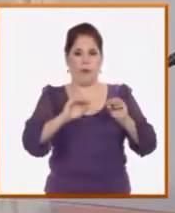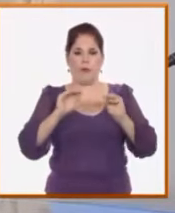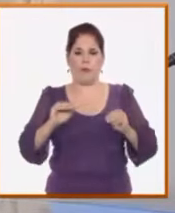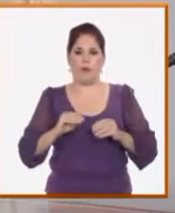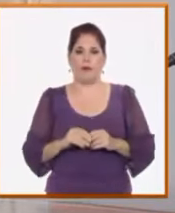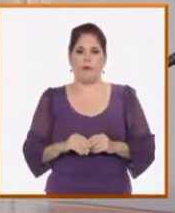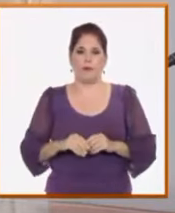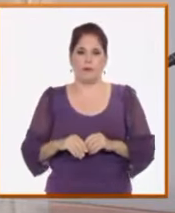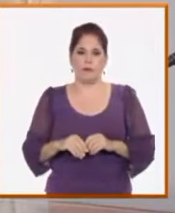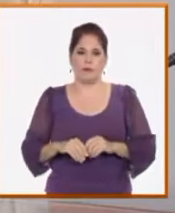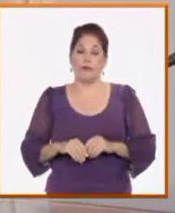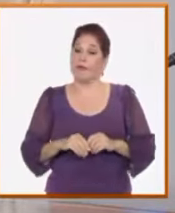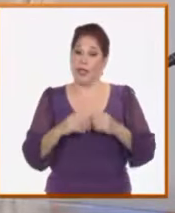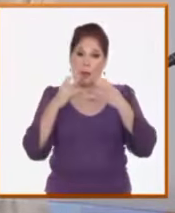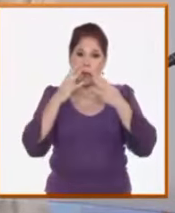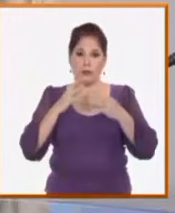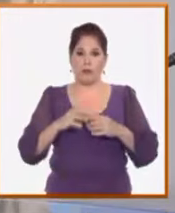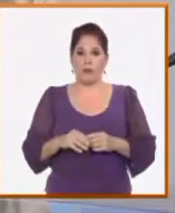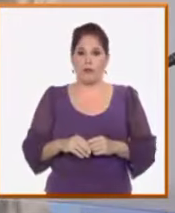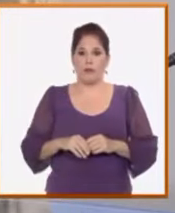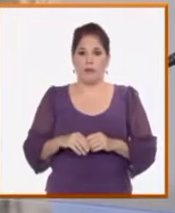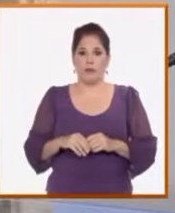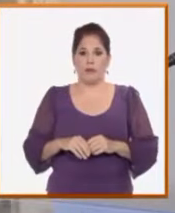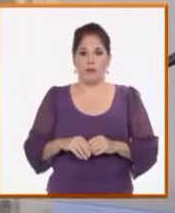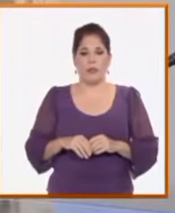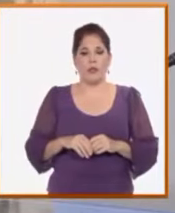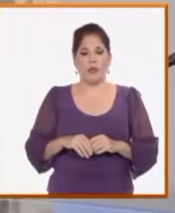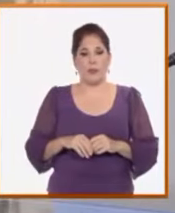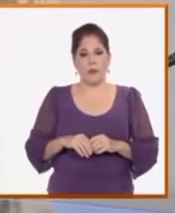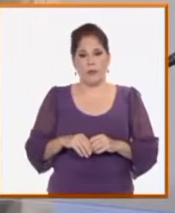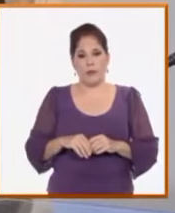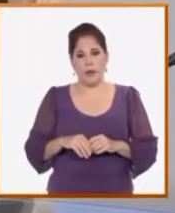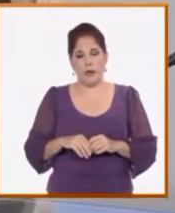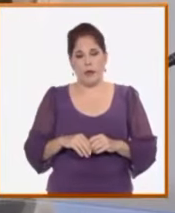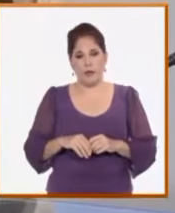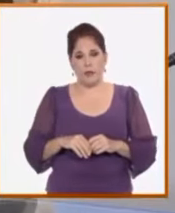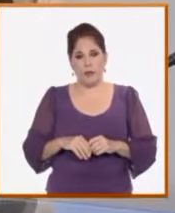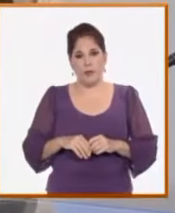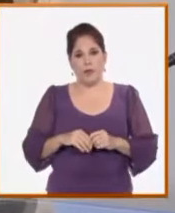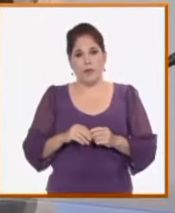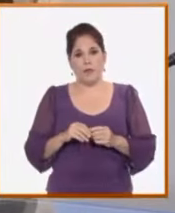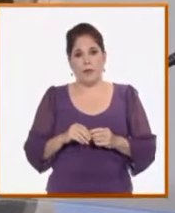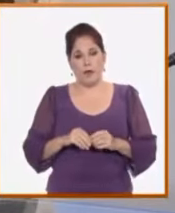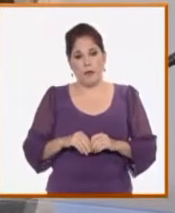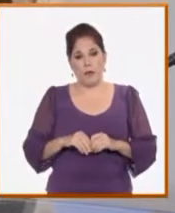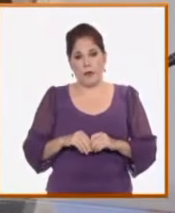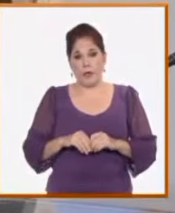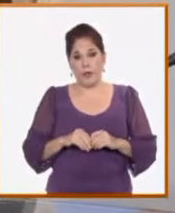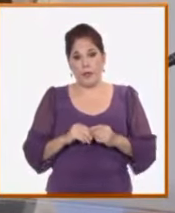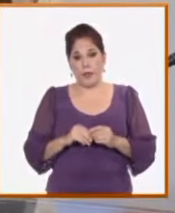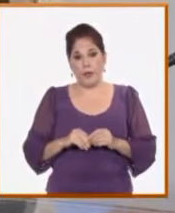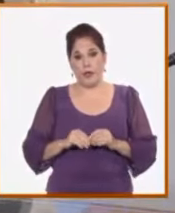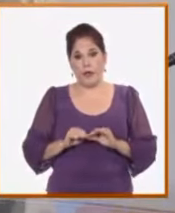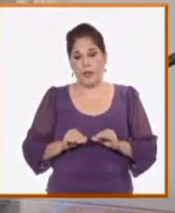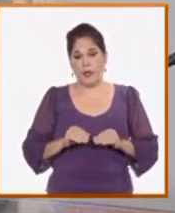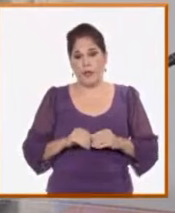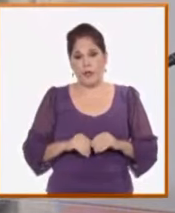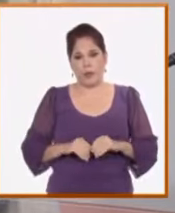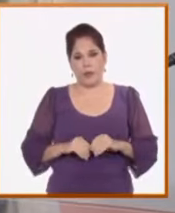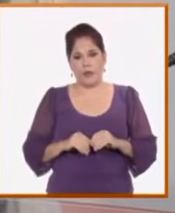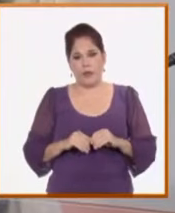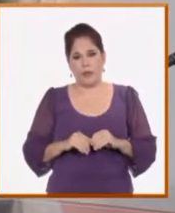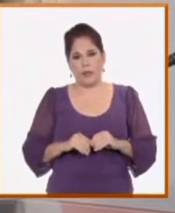descubrir estos nuevos modos operand que emplea la delincuencia para burlar e introducir drogas al territorio nacional fueron